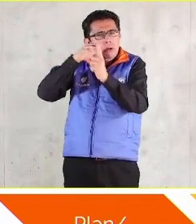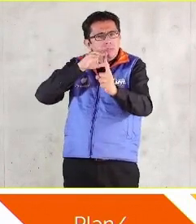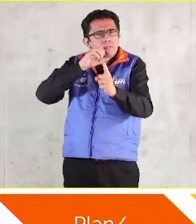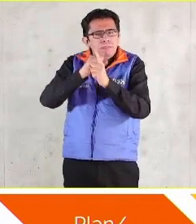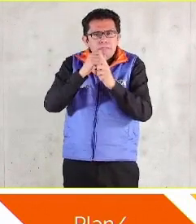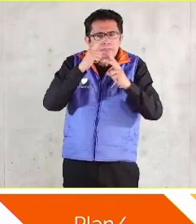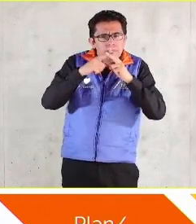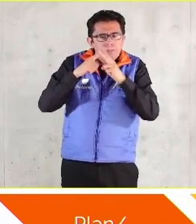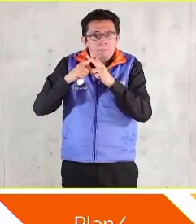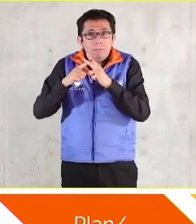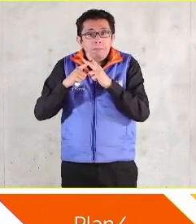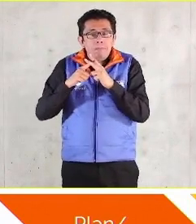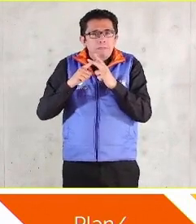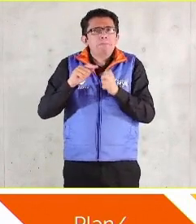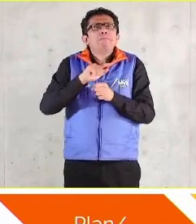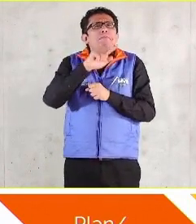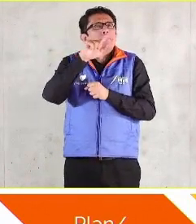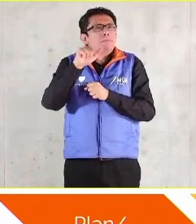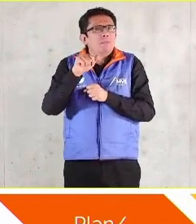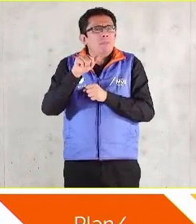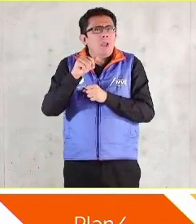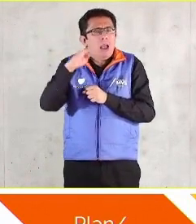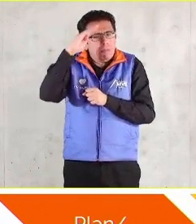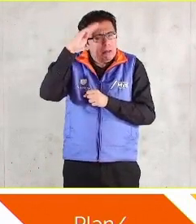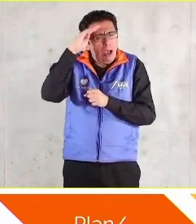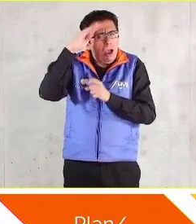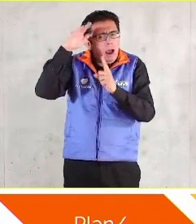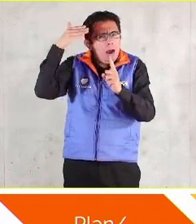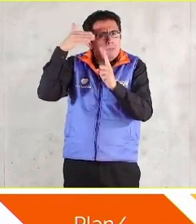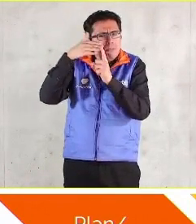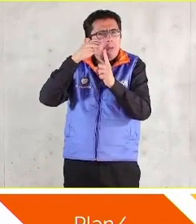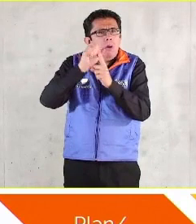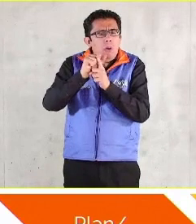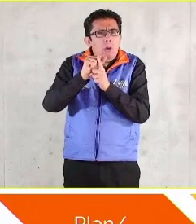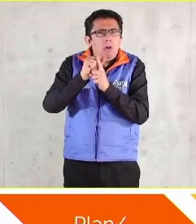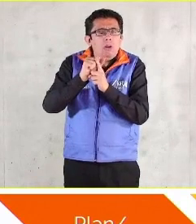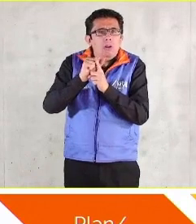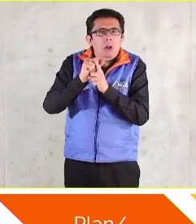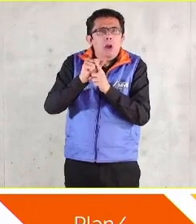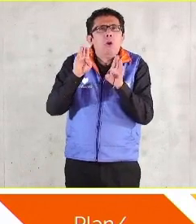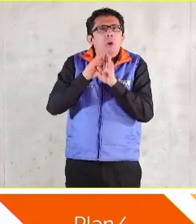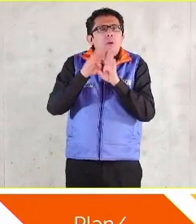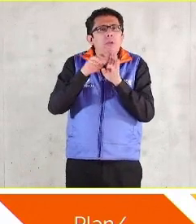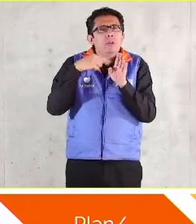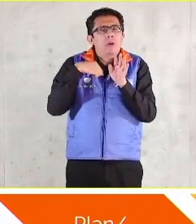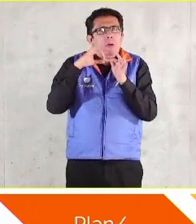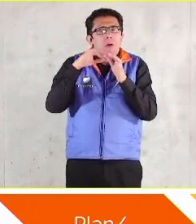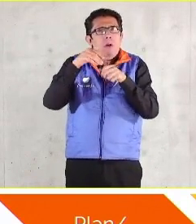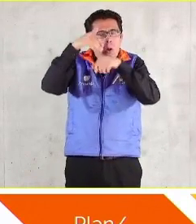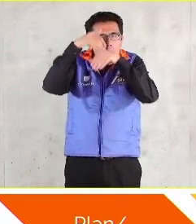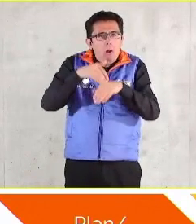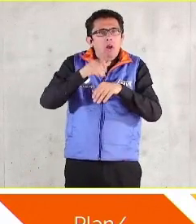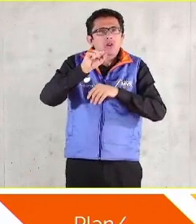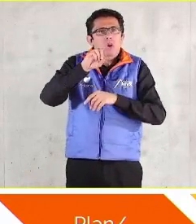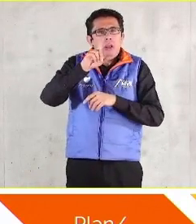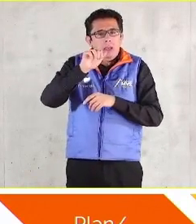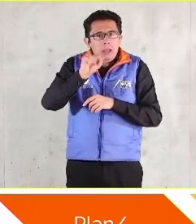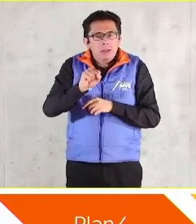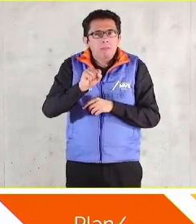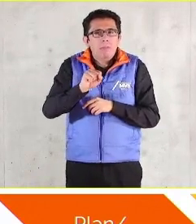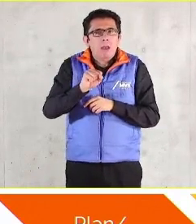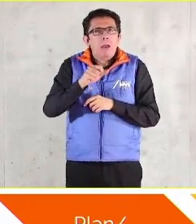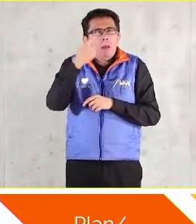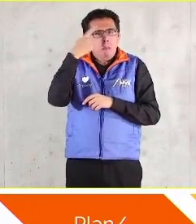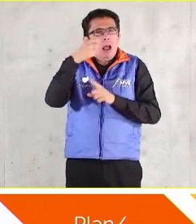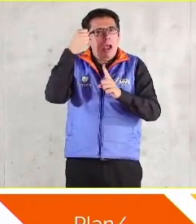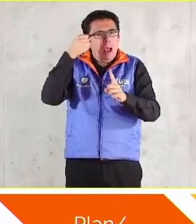registrar, empezamos a decir, bueno, ¿y cuál es la meta? ¿Cómo me alineo a los ODS? ¿Cómo hago que mis impactos sean menores